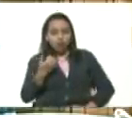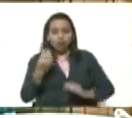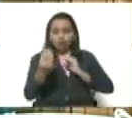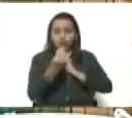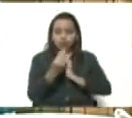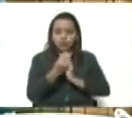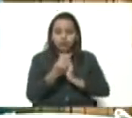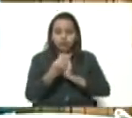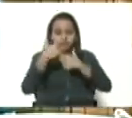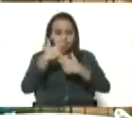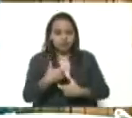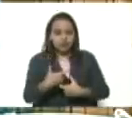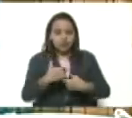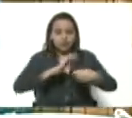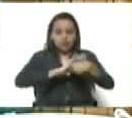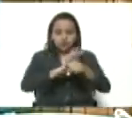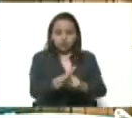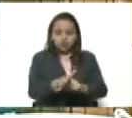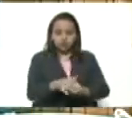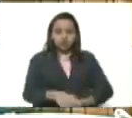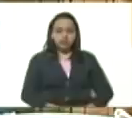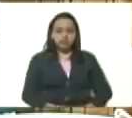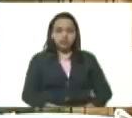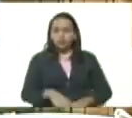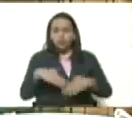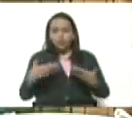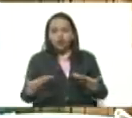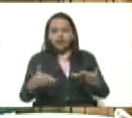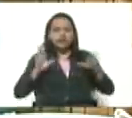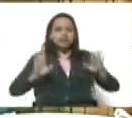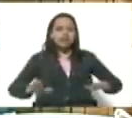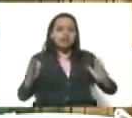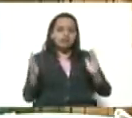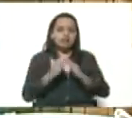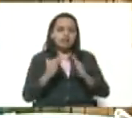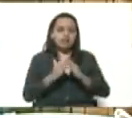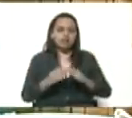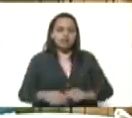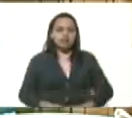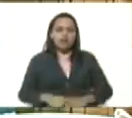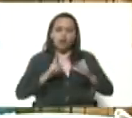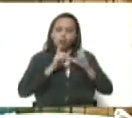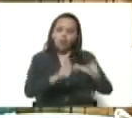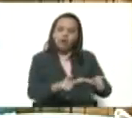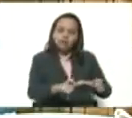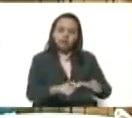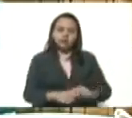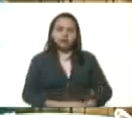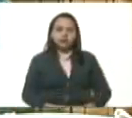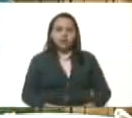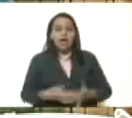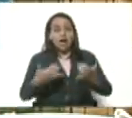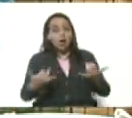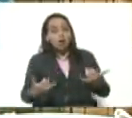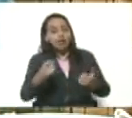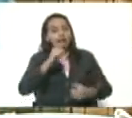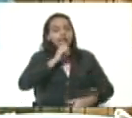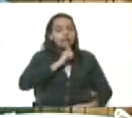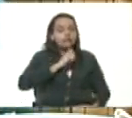preventiva para el coronavirus es quedarse en la casa, es la cuarentena. Ahora es difícil,